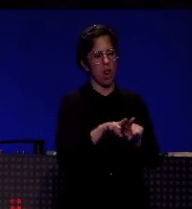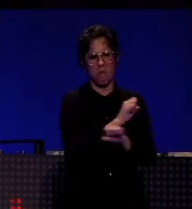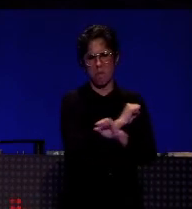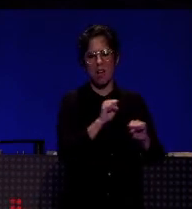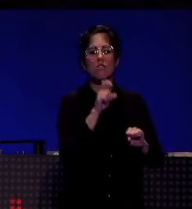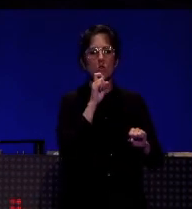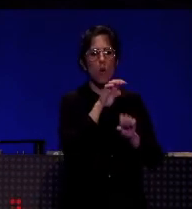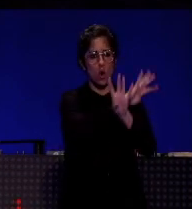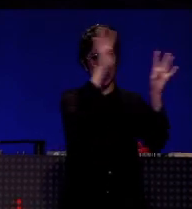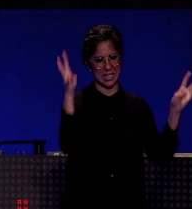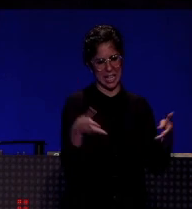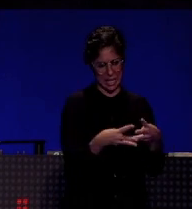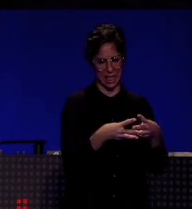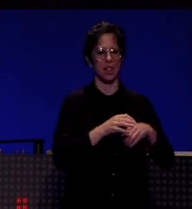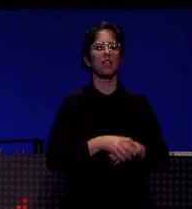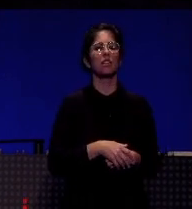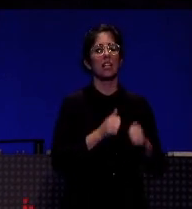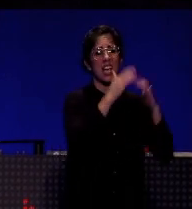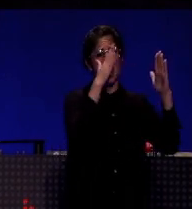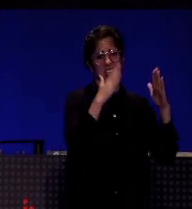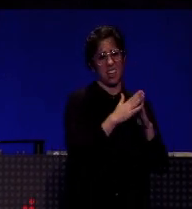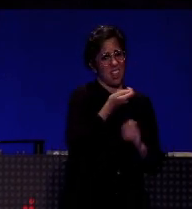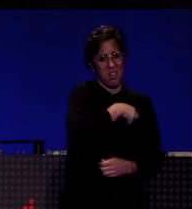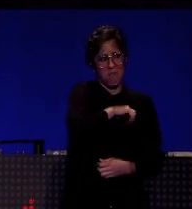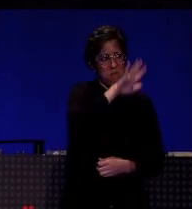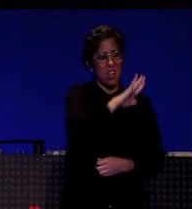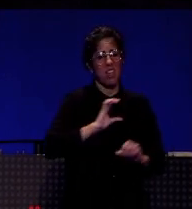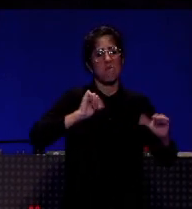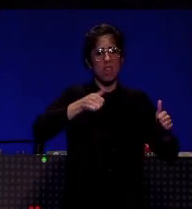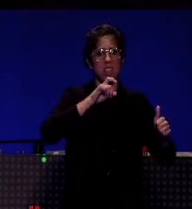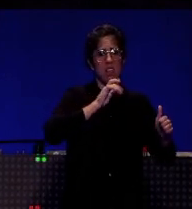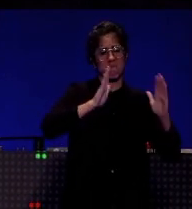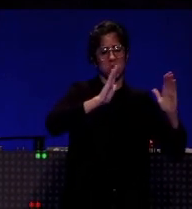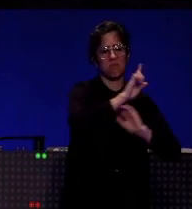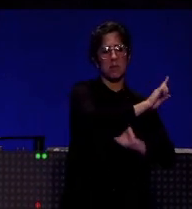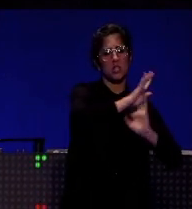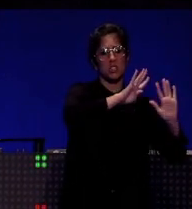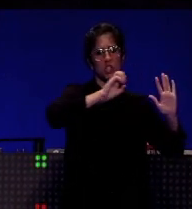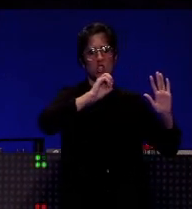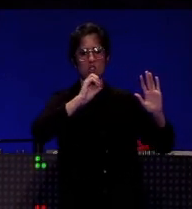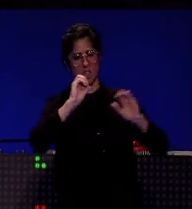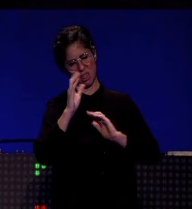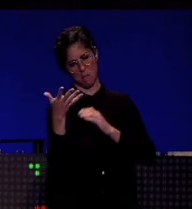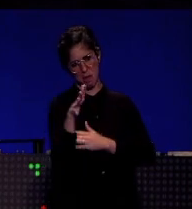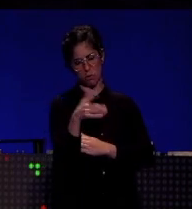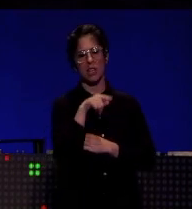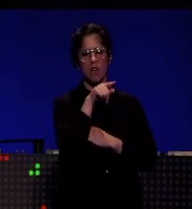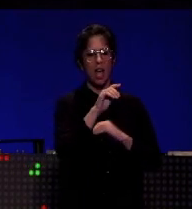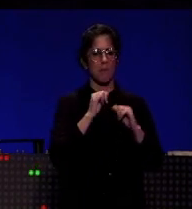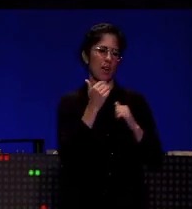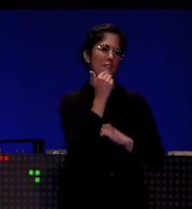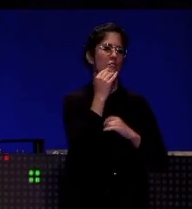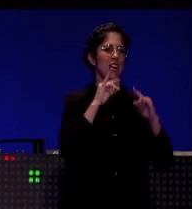españolas a finales de los años 90 empezamos a intercambiar los primeros emails a buscar las noticias en los primeros portales webs